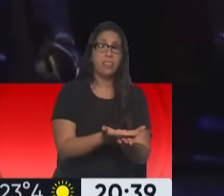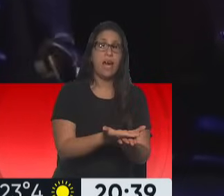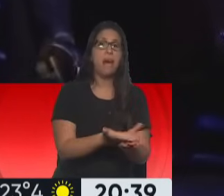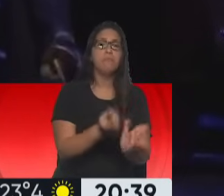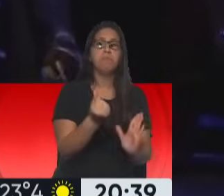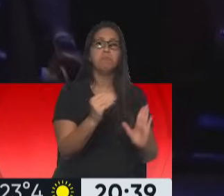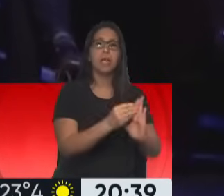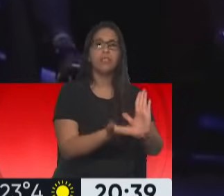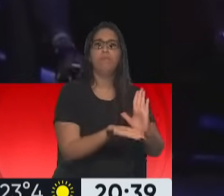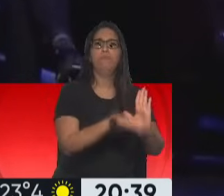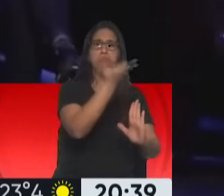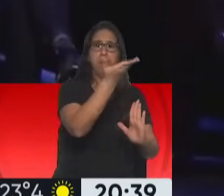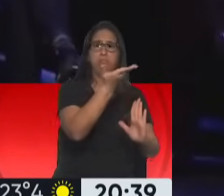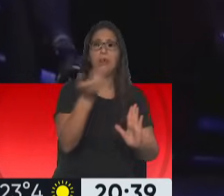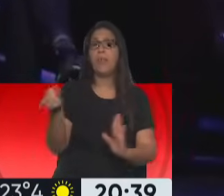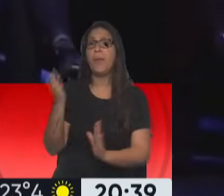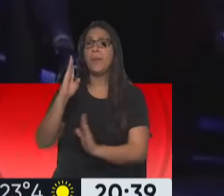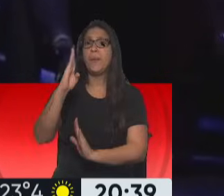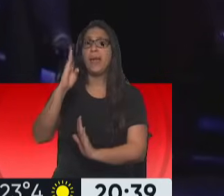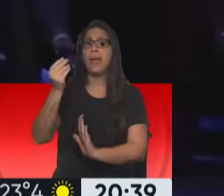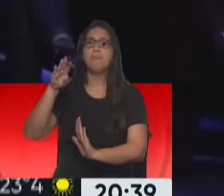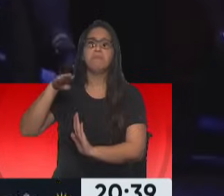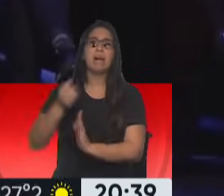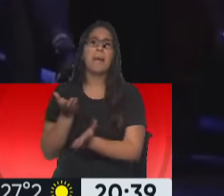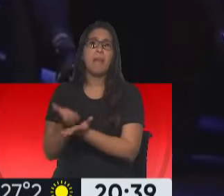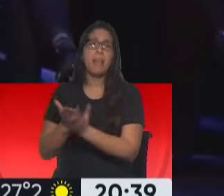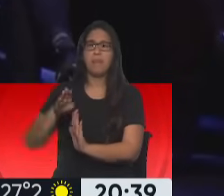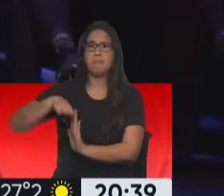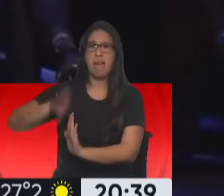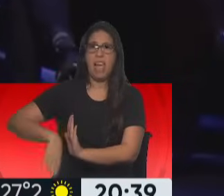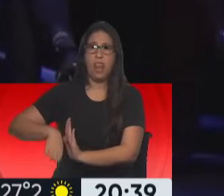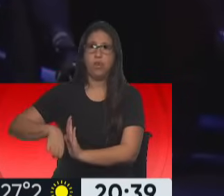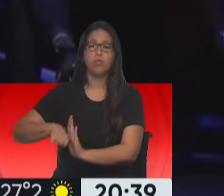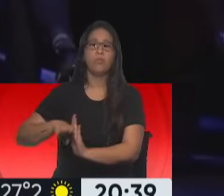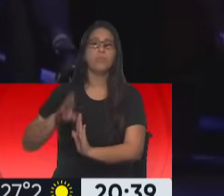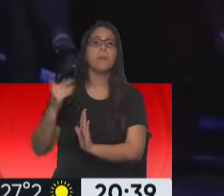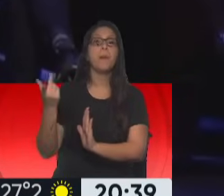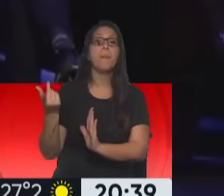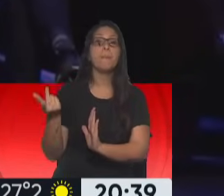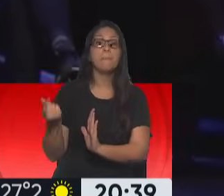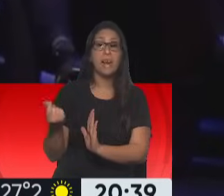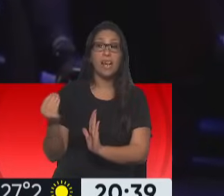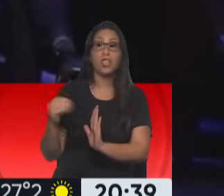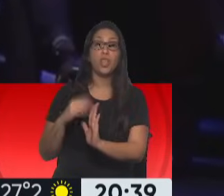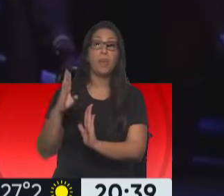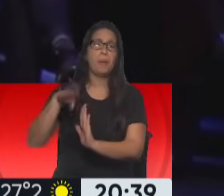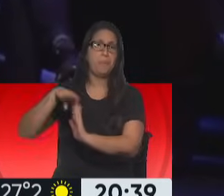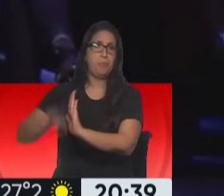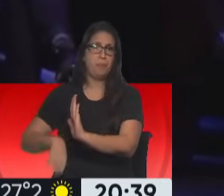precio de A, va a caer la demanda de B, va a caer digamos, el precio de